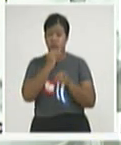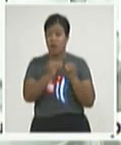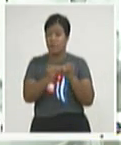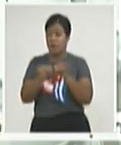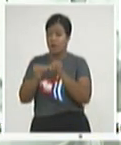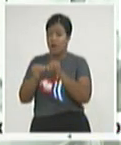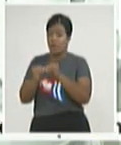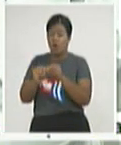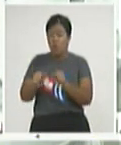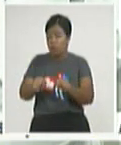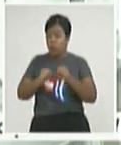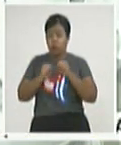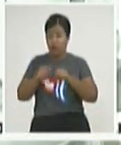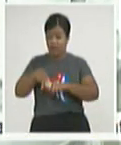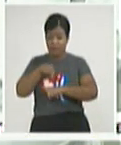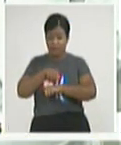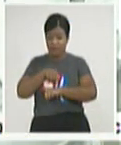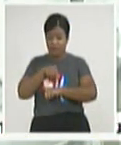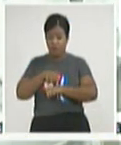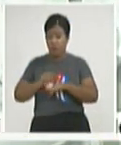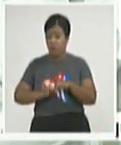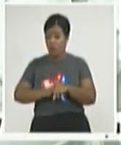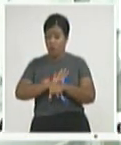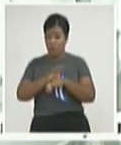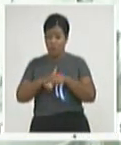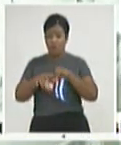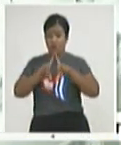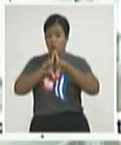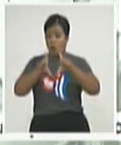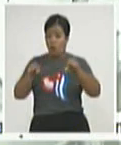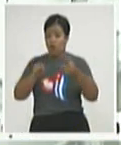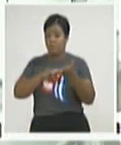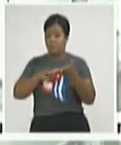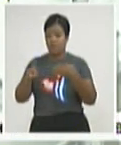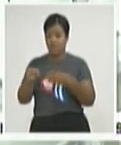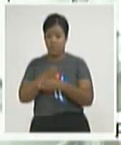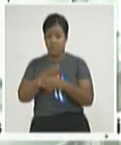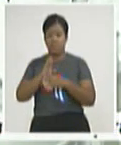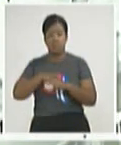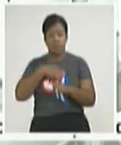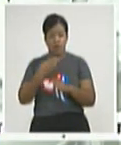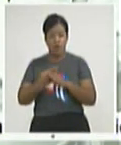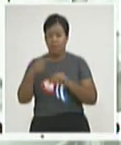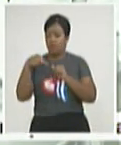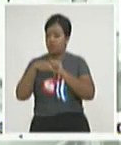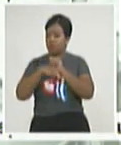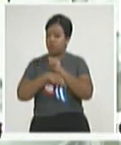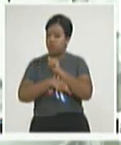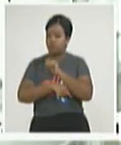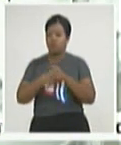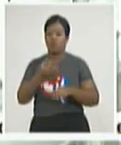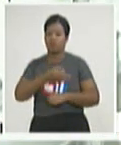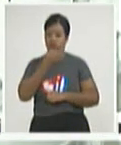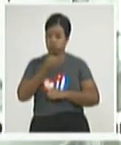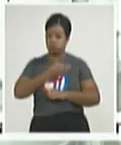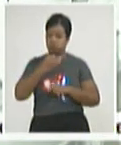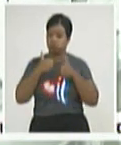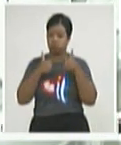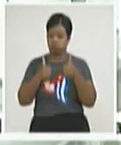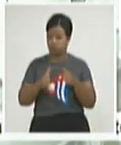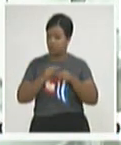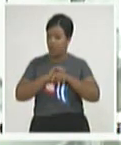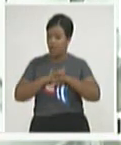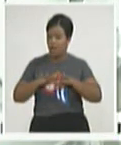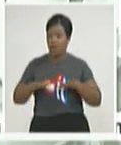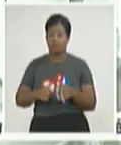que presentamos en muchos territorios y que se va a ver en detalle precisamente para eso en la conferencia, y de todas